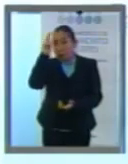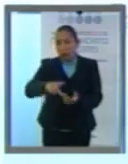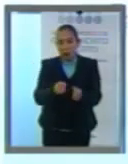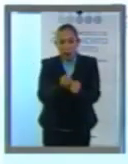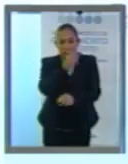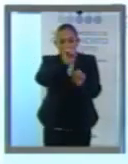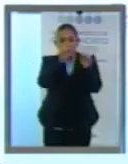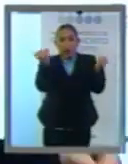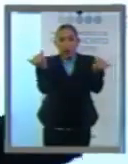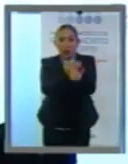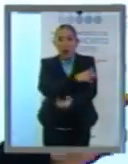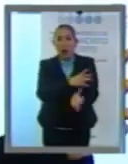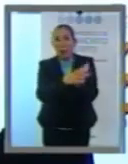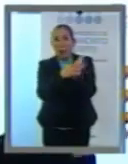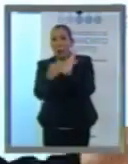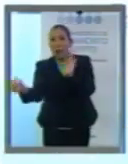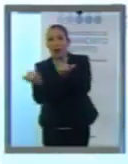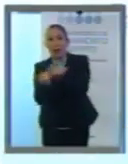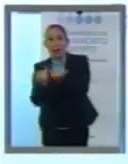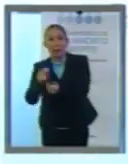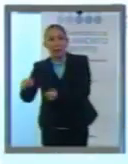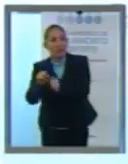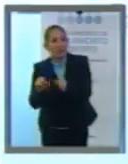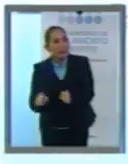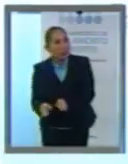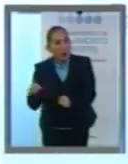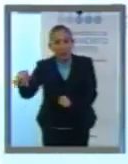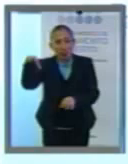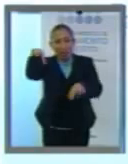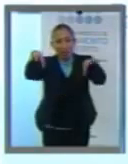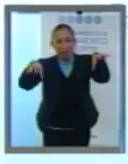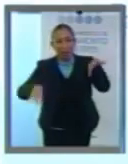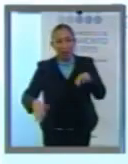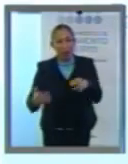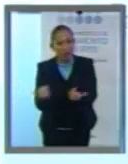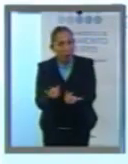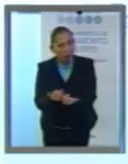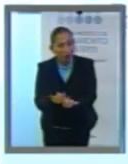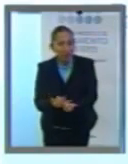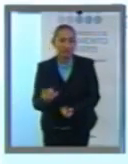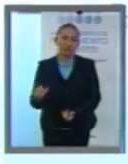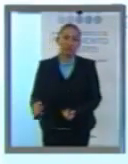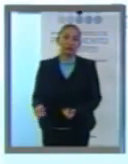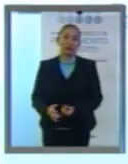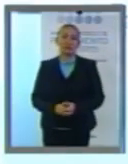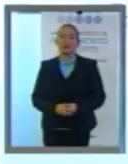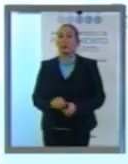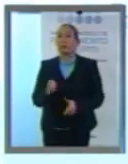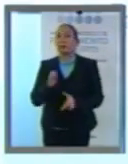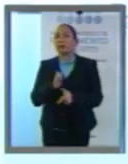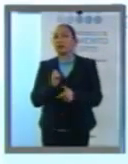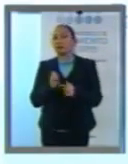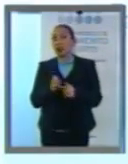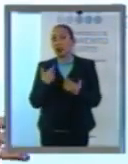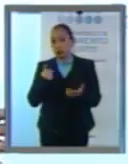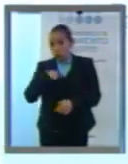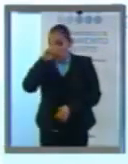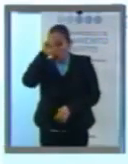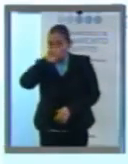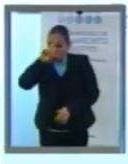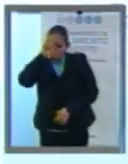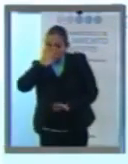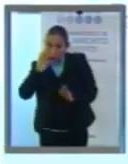nuevo sistema, con dos nuevos sistemas que se están empezando a crear. Entonces, mi sugerencia